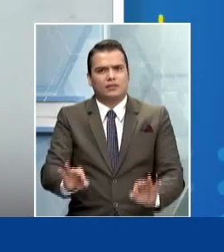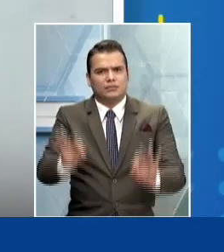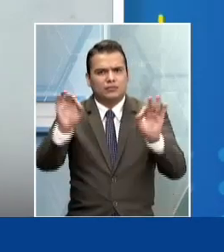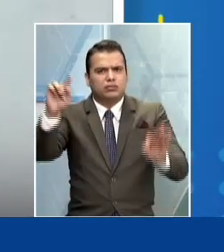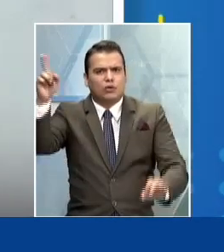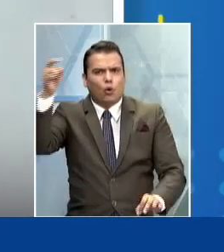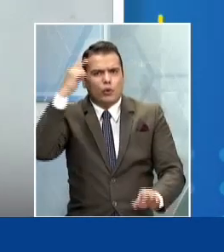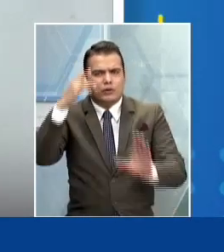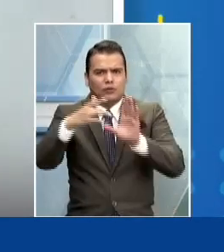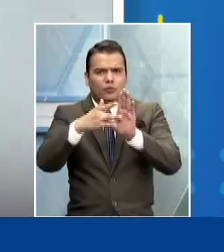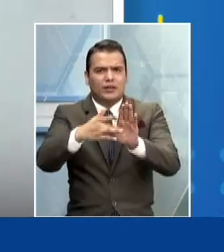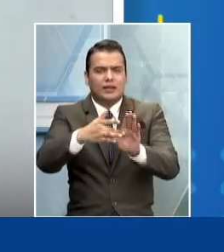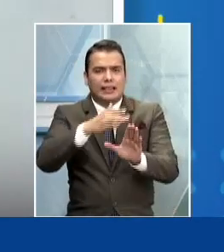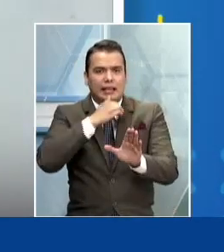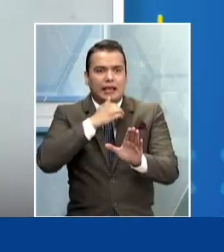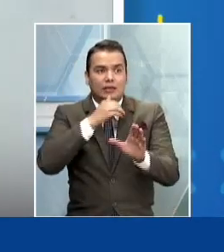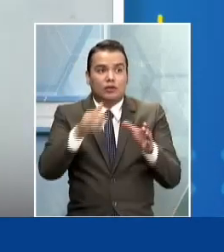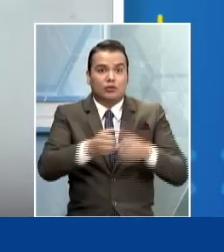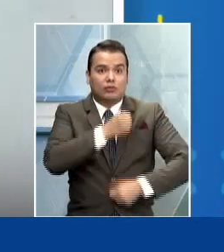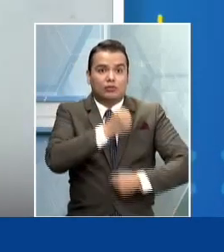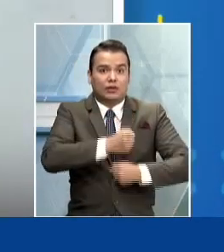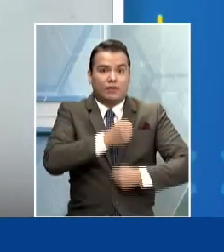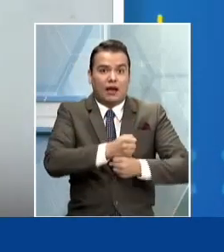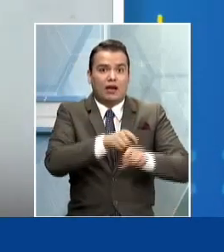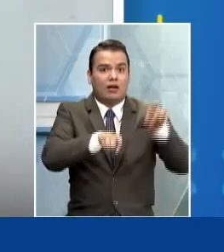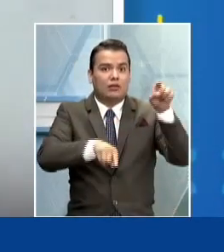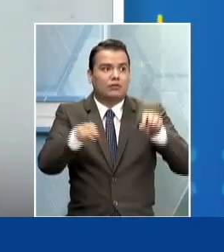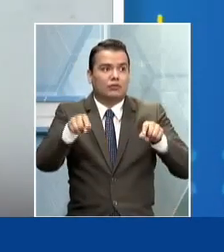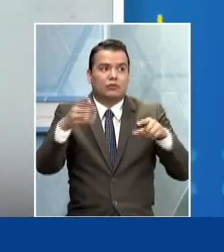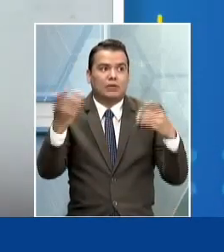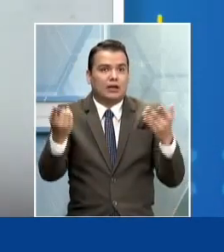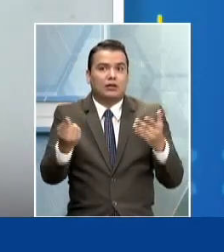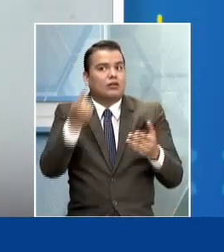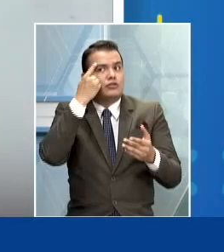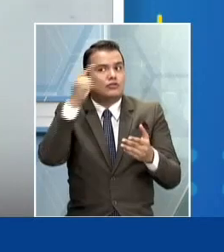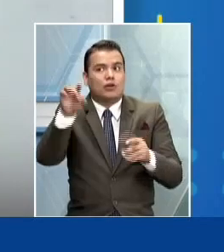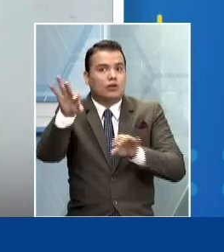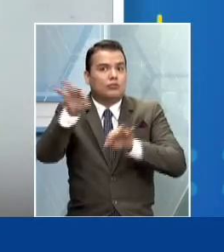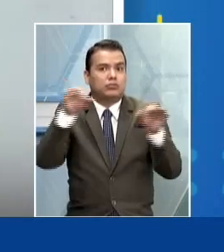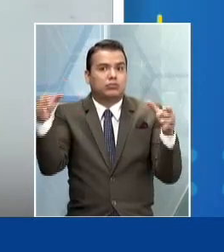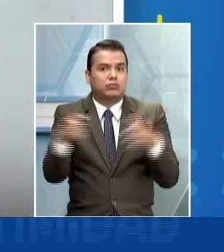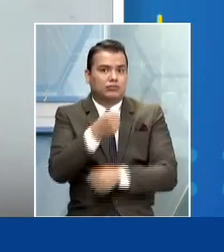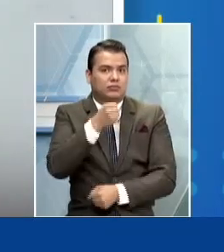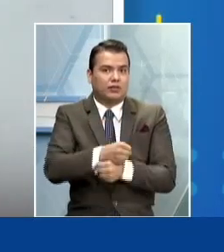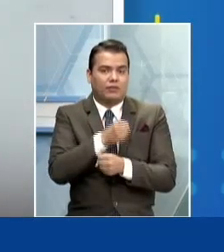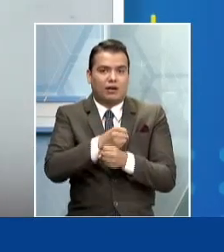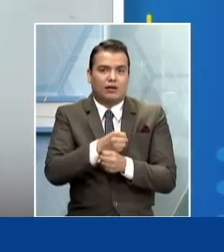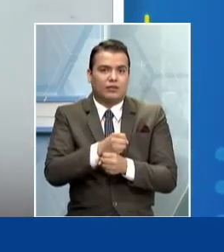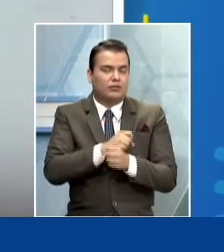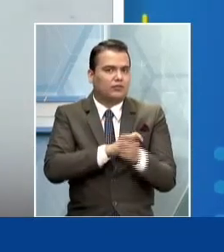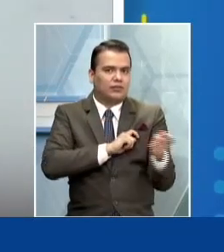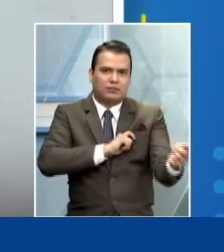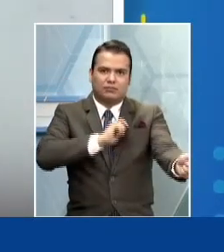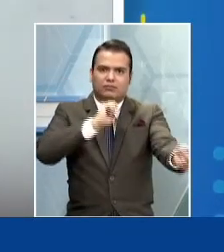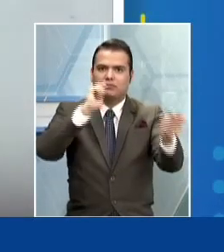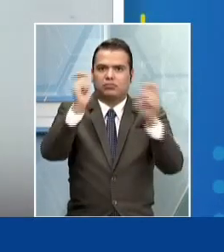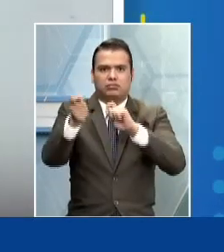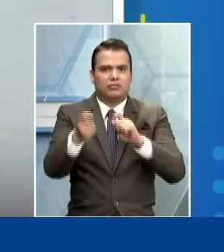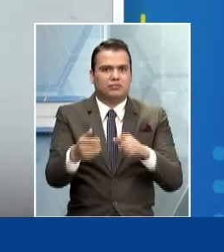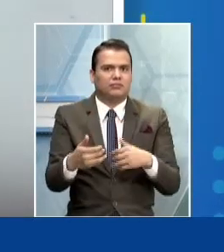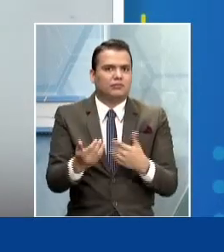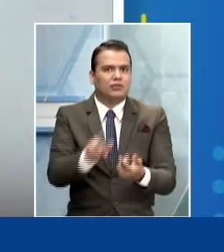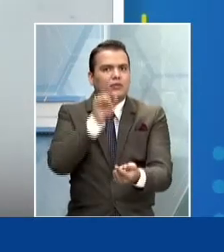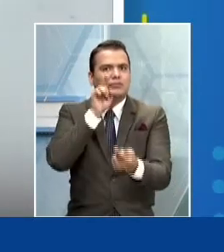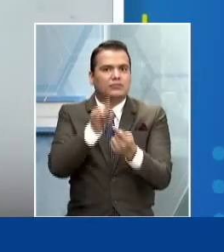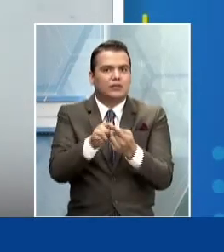gobiernos hacen que esos gabinetes, que muchas veces se crean de forma espontánea, tengan que ser gabinetes orientados a